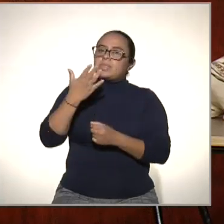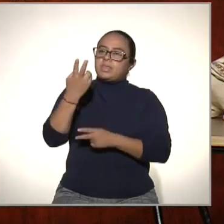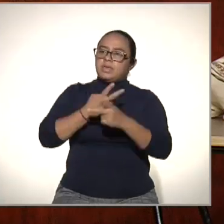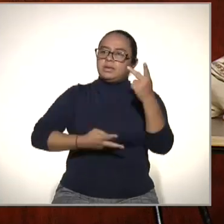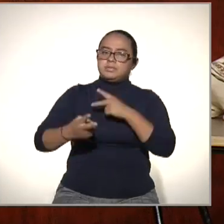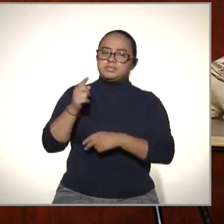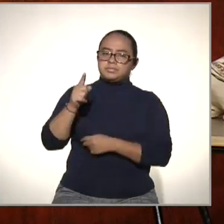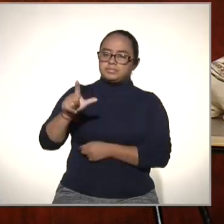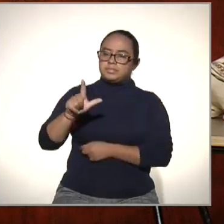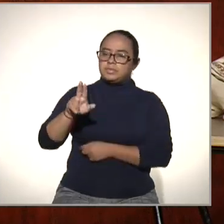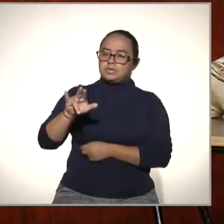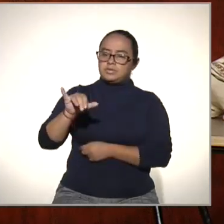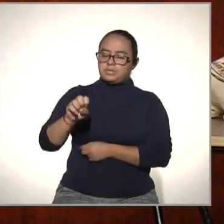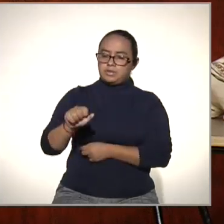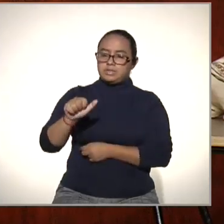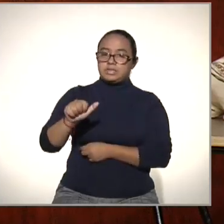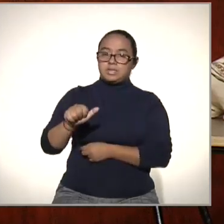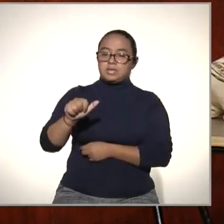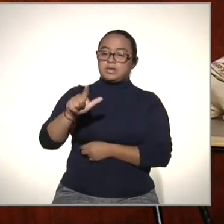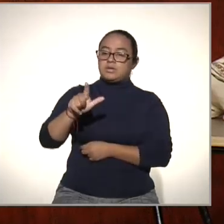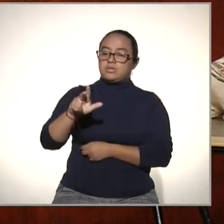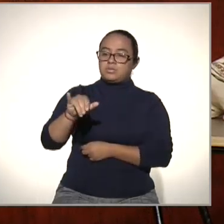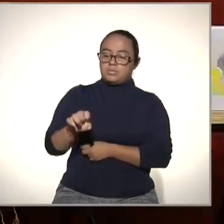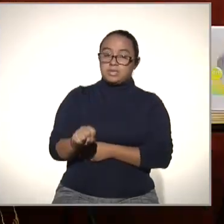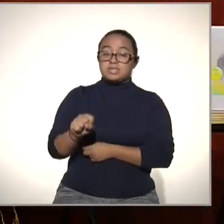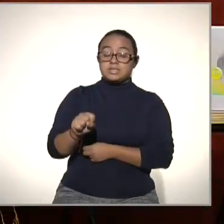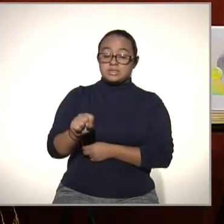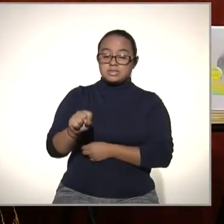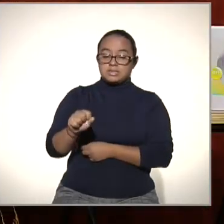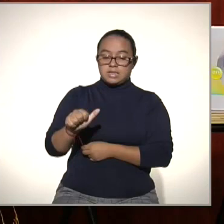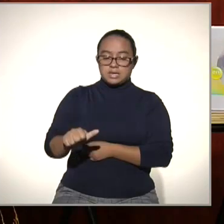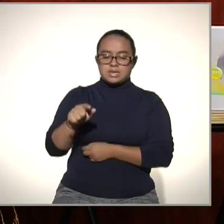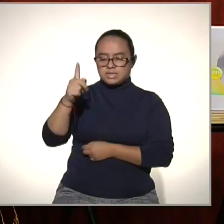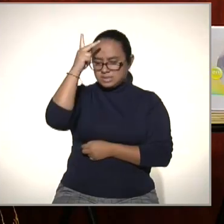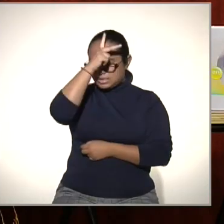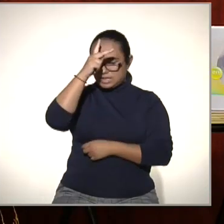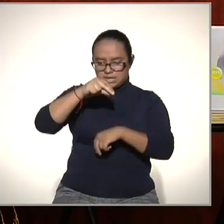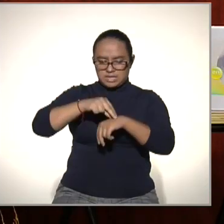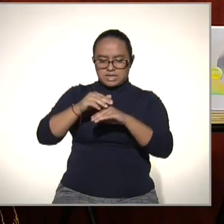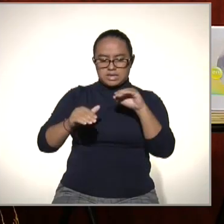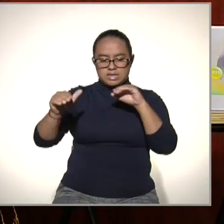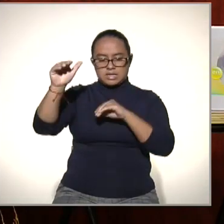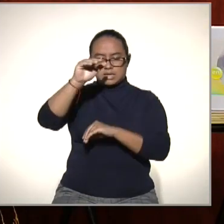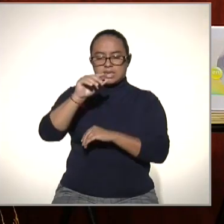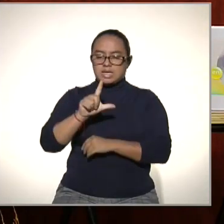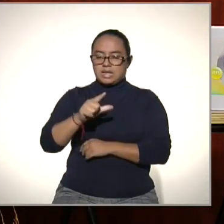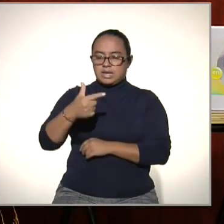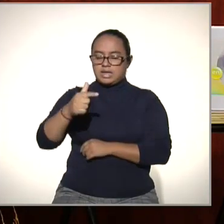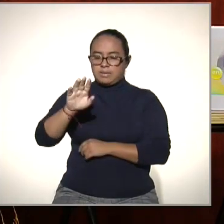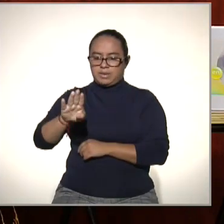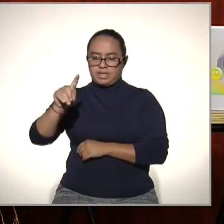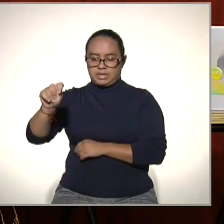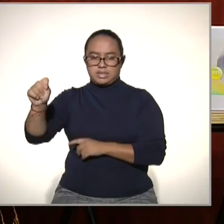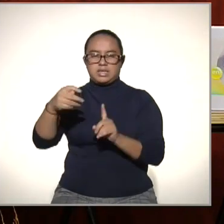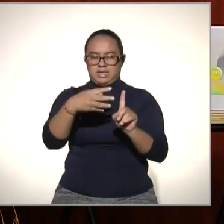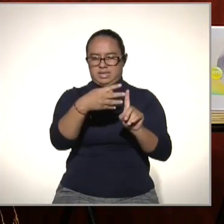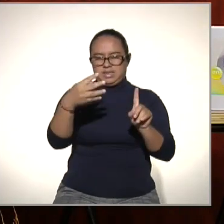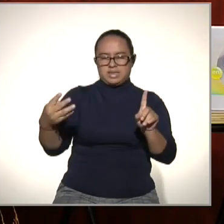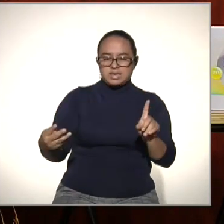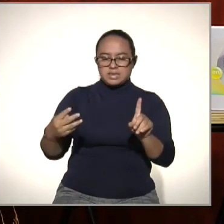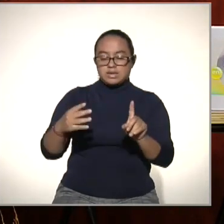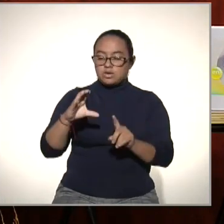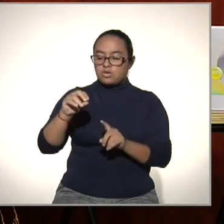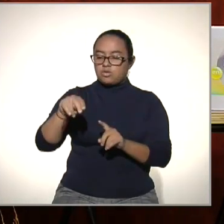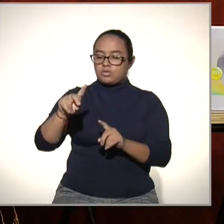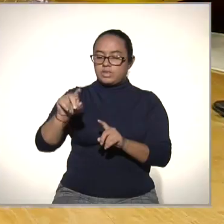bienvenida a la doctora Luis Ilana Quintero Gómez. Ella es psiquiatra, coordinadora de la línea LGBTIQ+, adscrita a